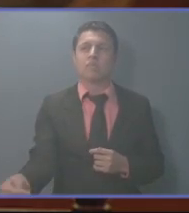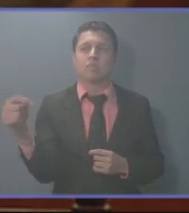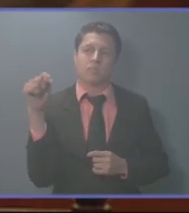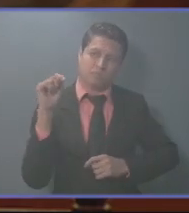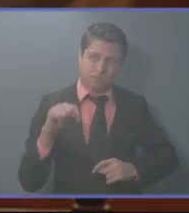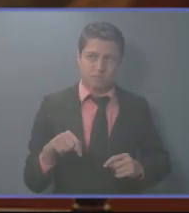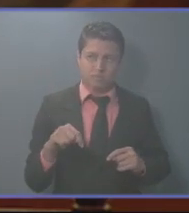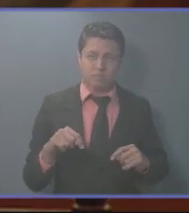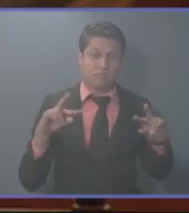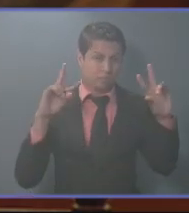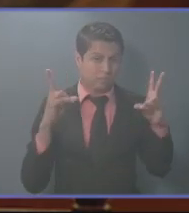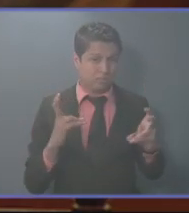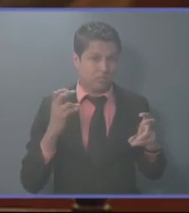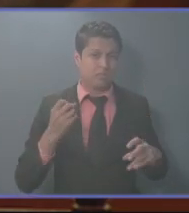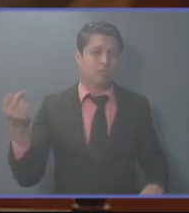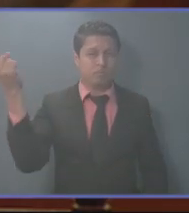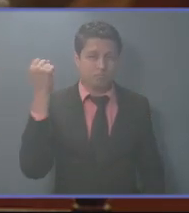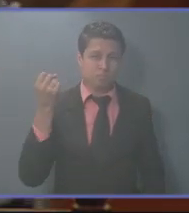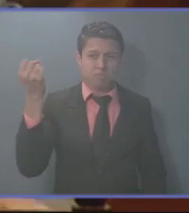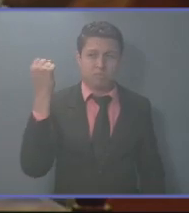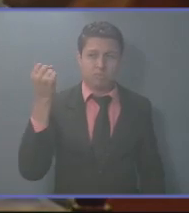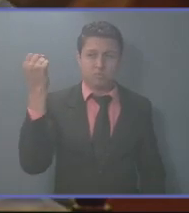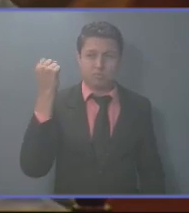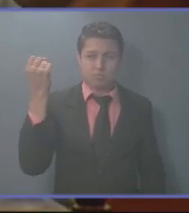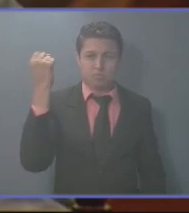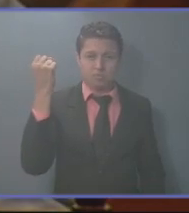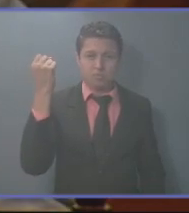Este es un punto fundamental.